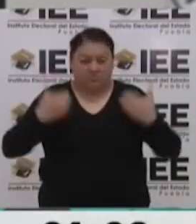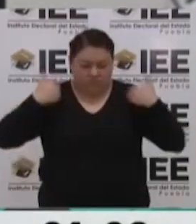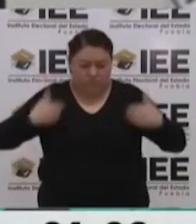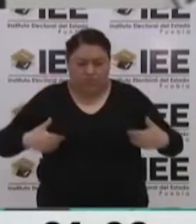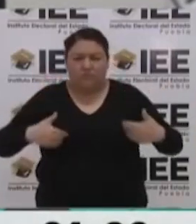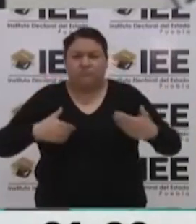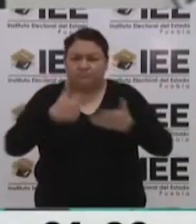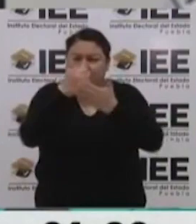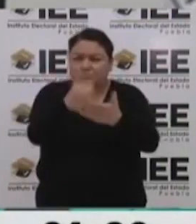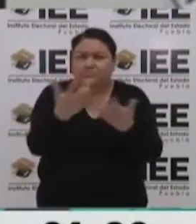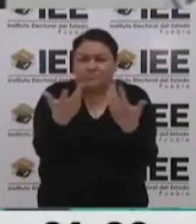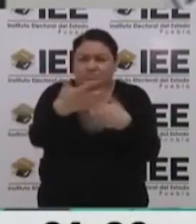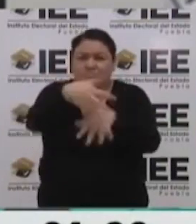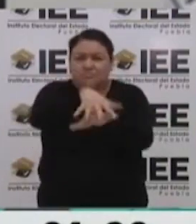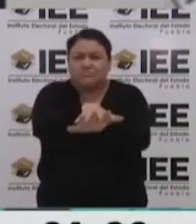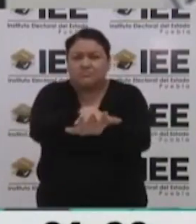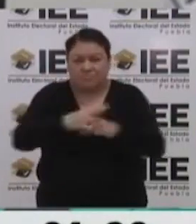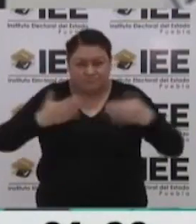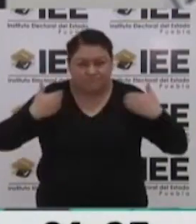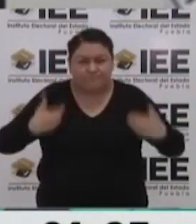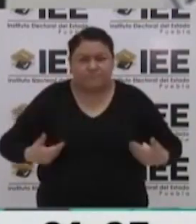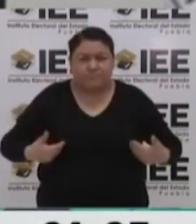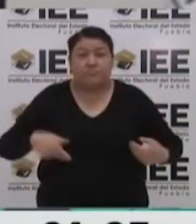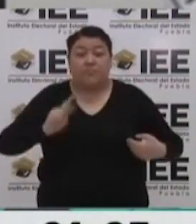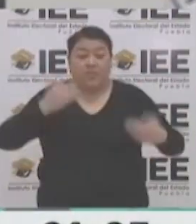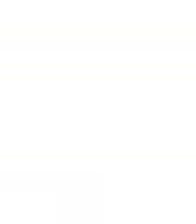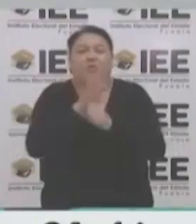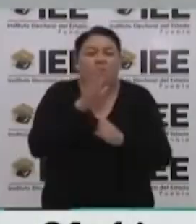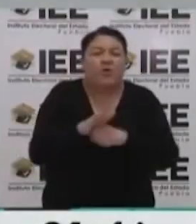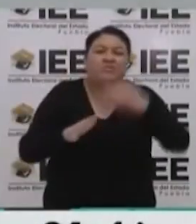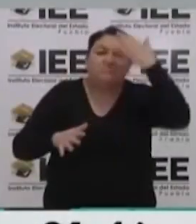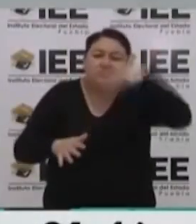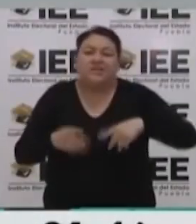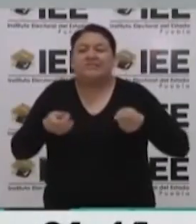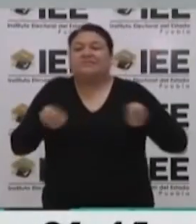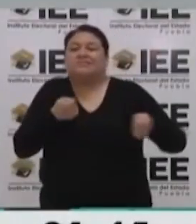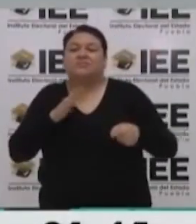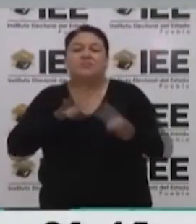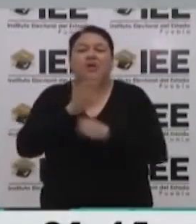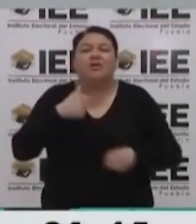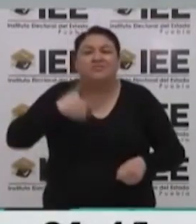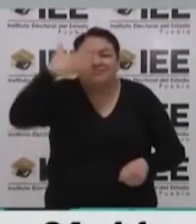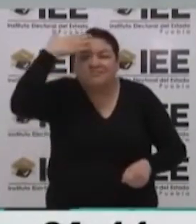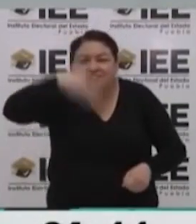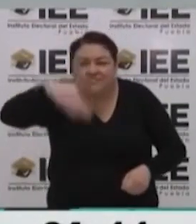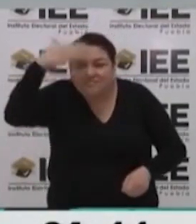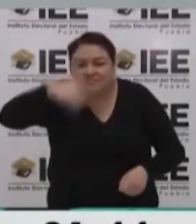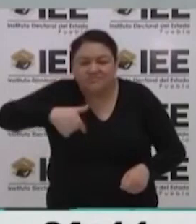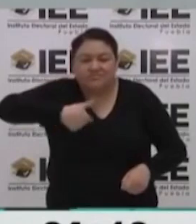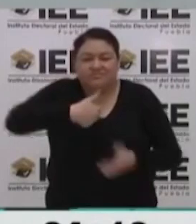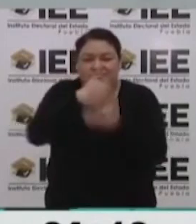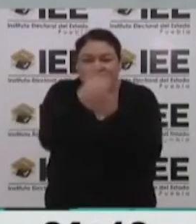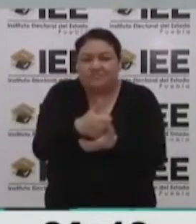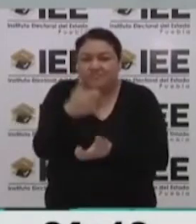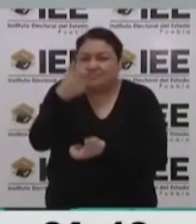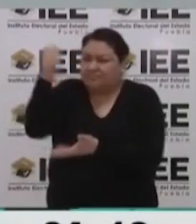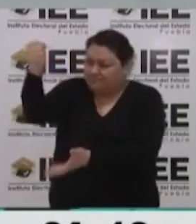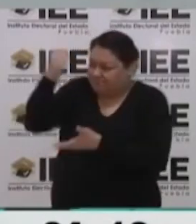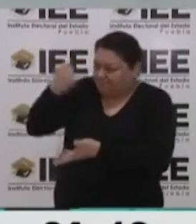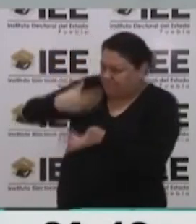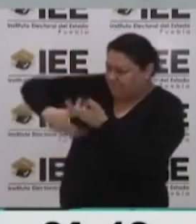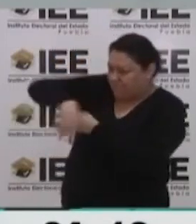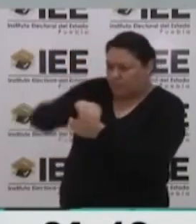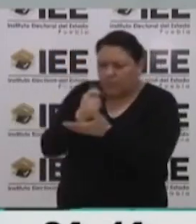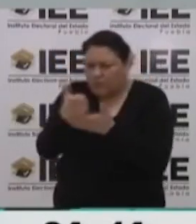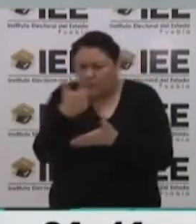y represento hoy la diferencia de dirigir el rumbo de cómo aprovechar mejor el presupuesto que